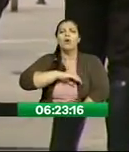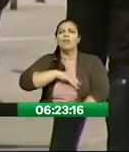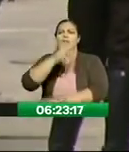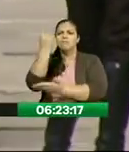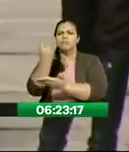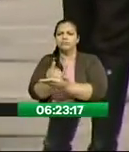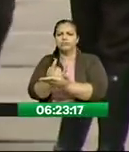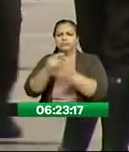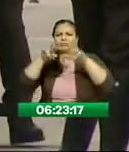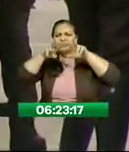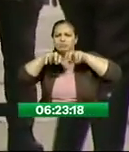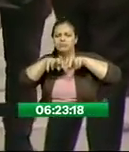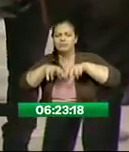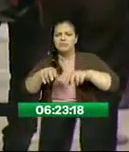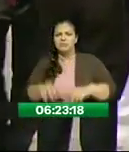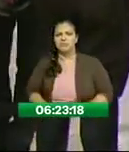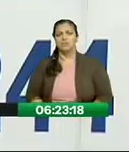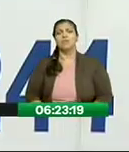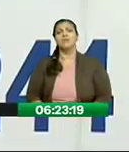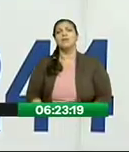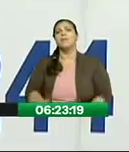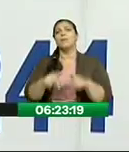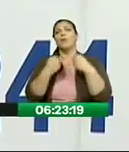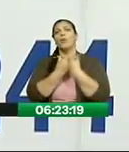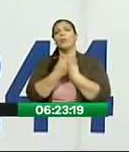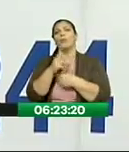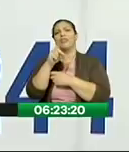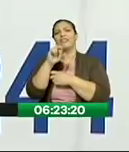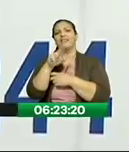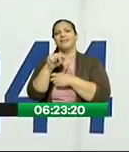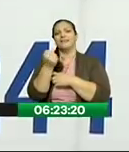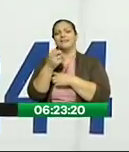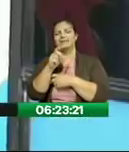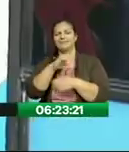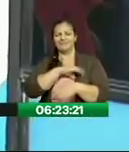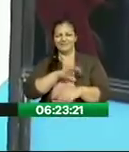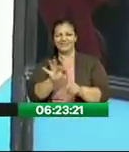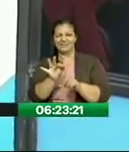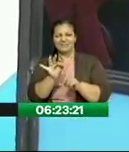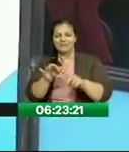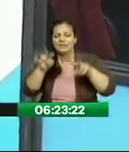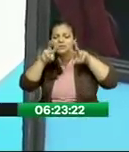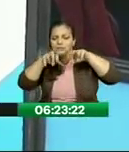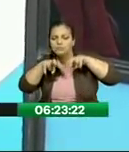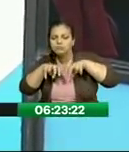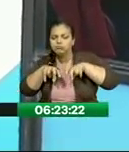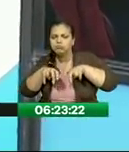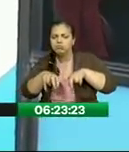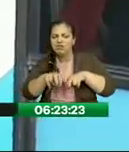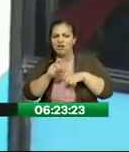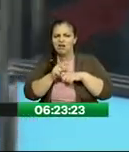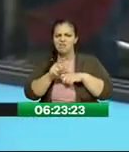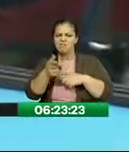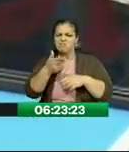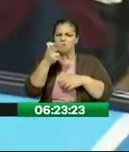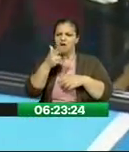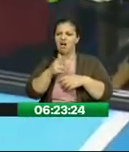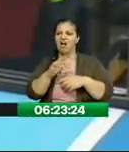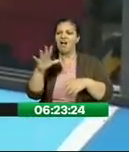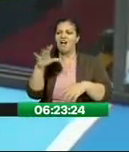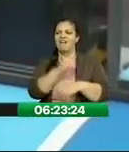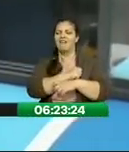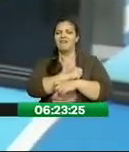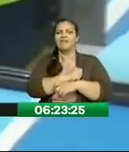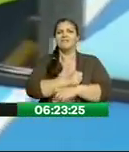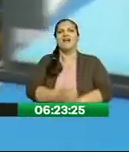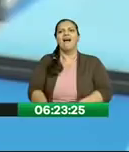Las imágenes son analizadas por personal de la DINASED, que descarta el robo y apunta a un posible ajuste de cuentas. La camioneta es alta